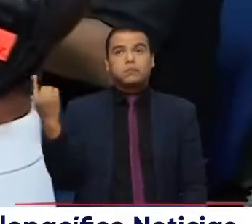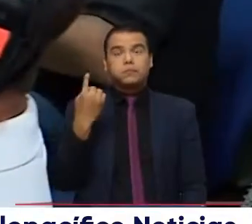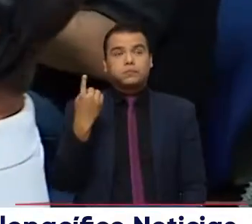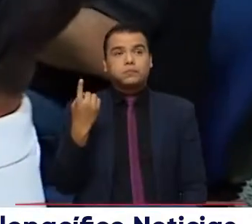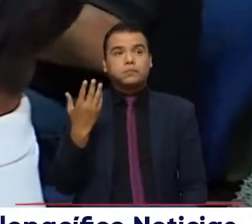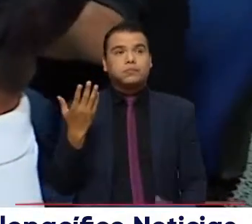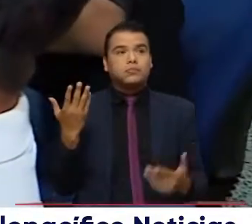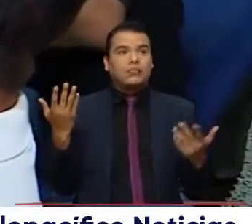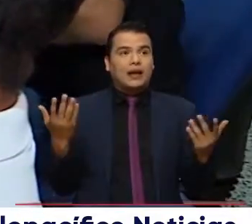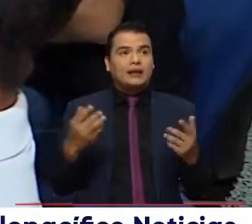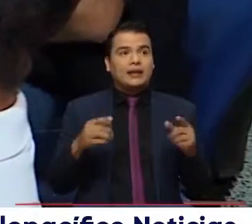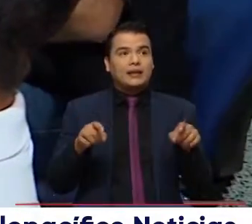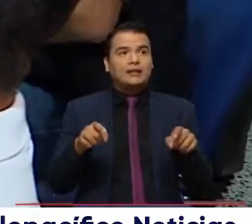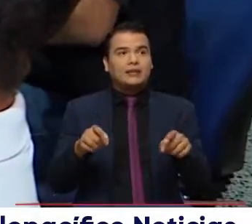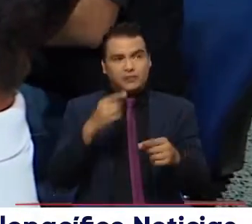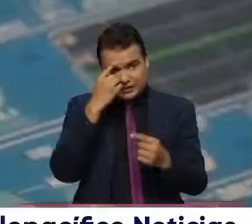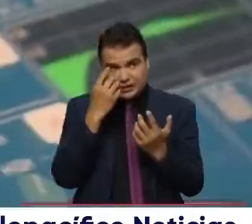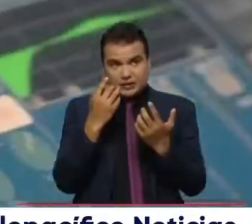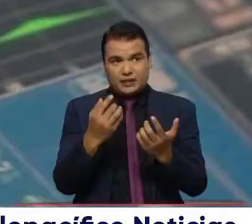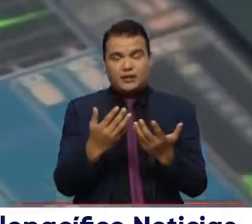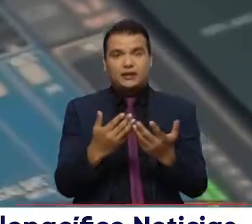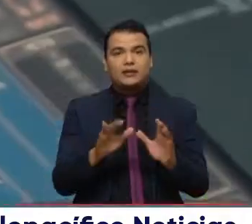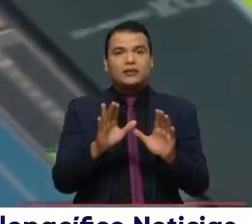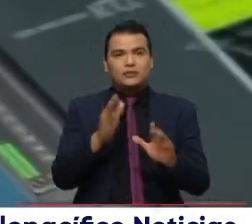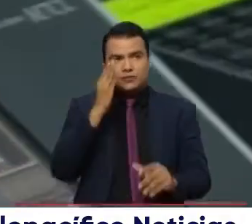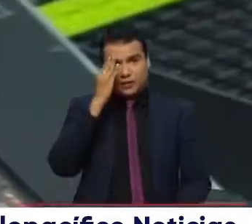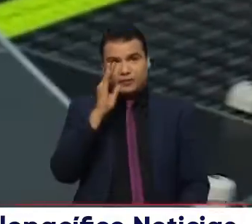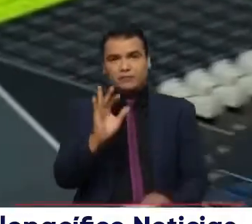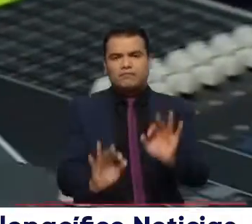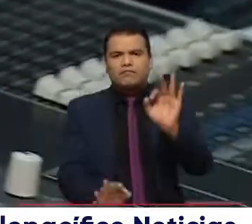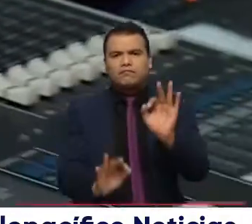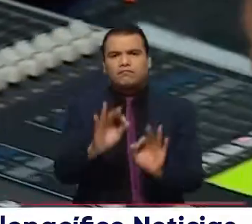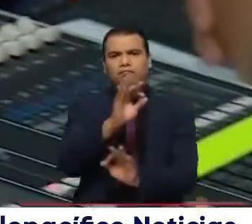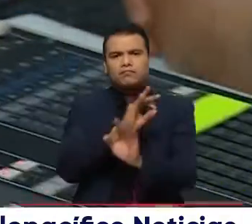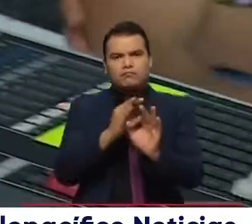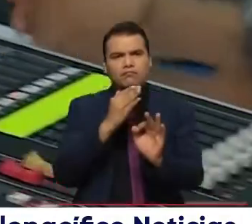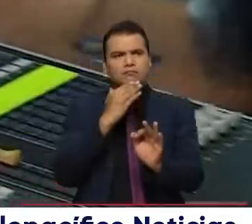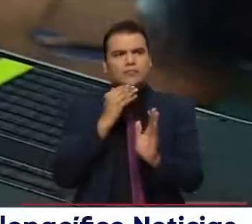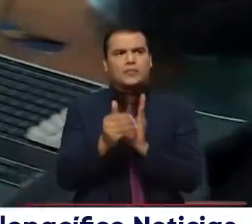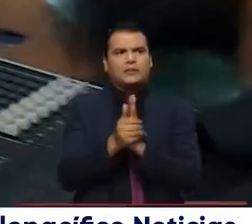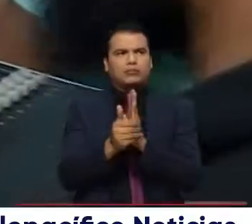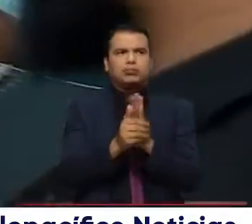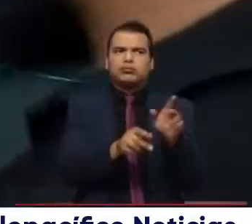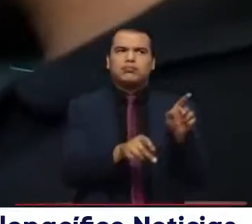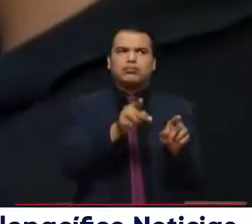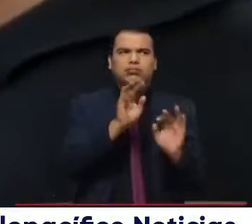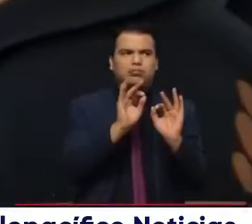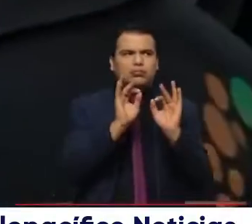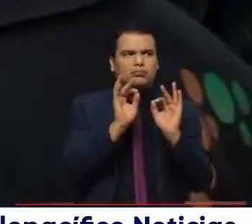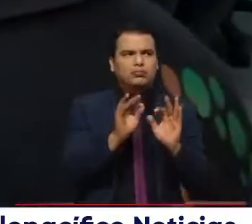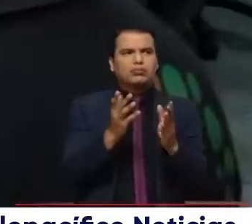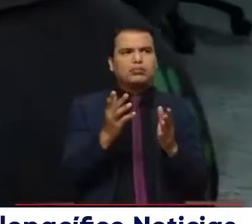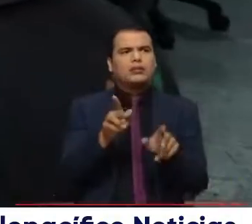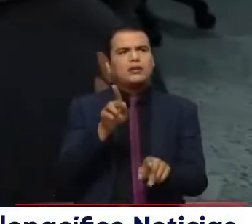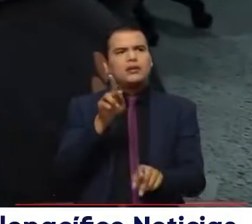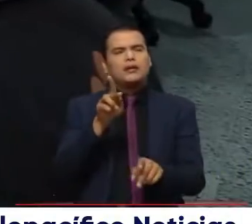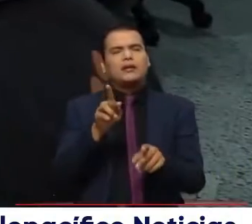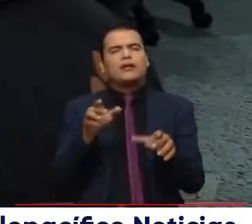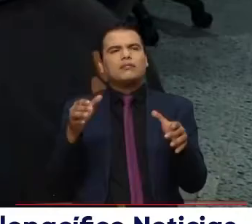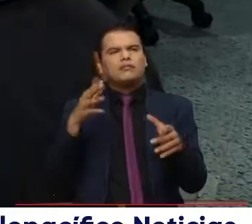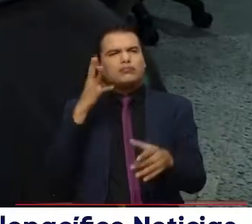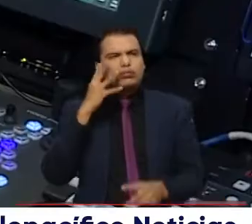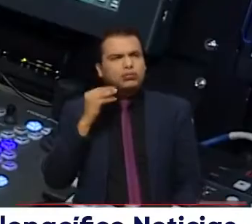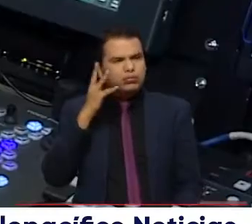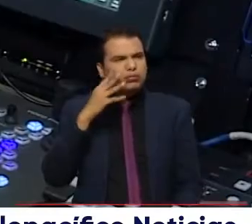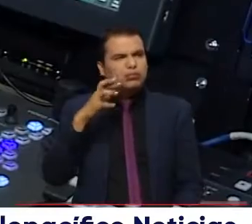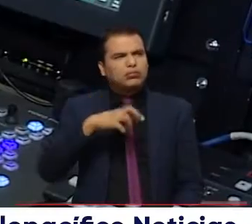momento. Telepacífico tiene una alta capacidad técnica, capacidad humana, capacidad a través de su experiencia